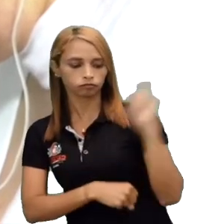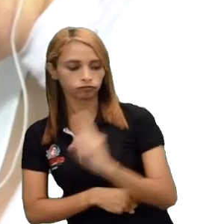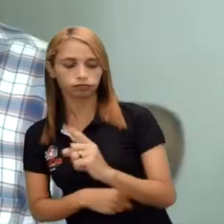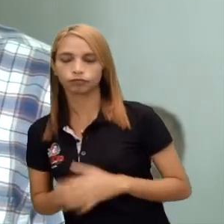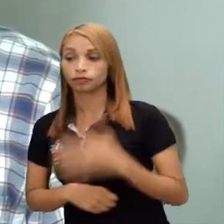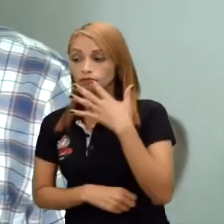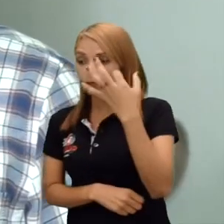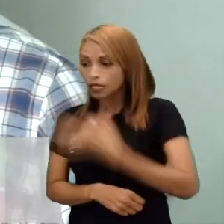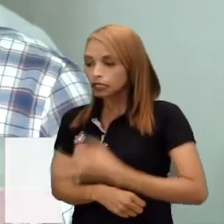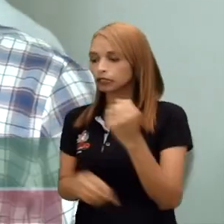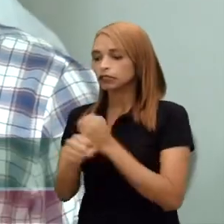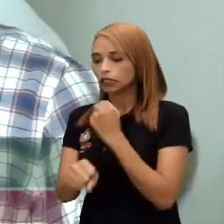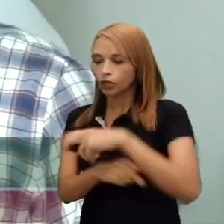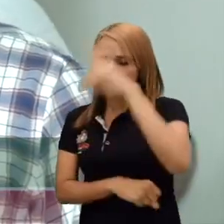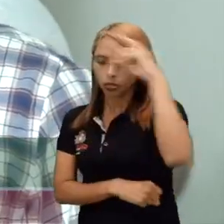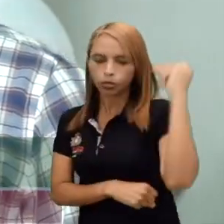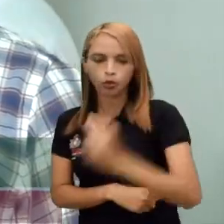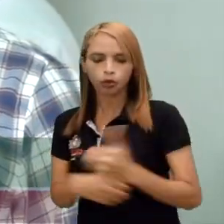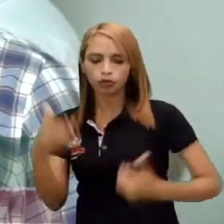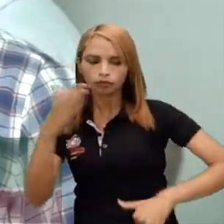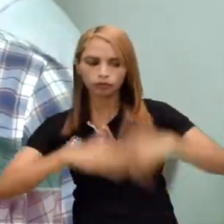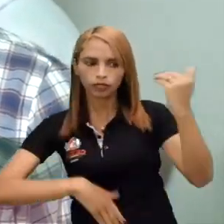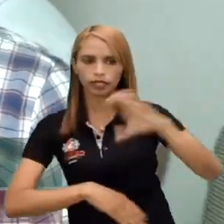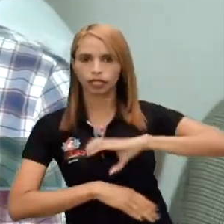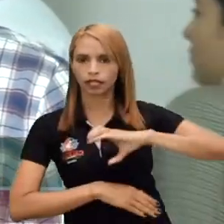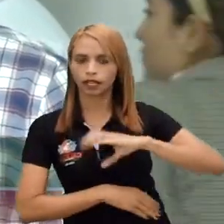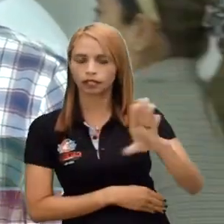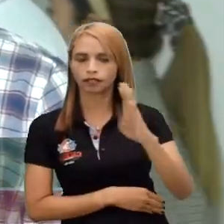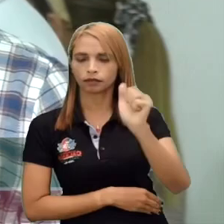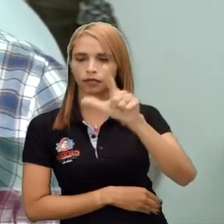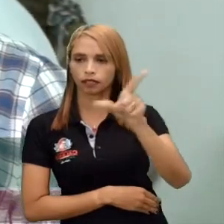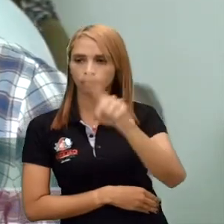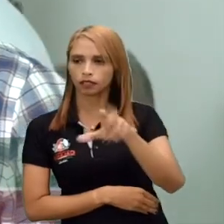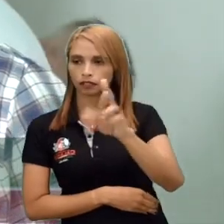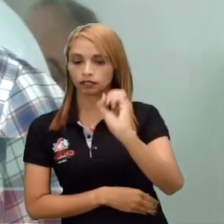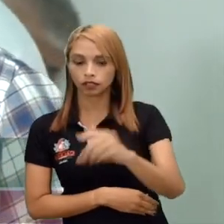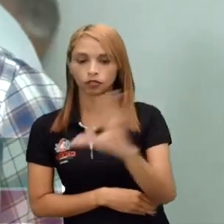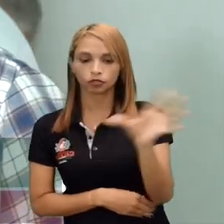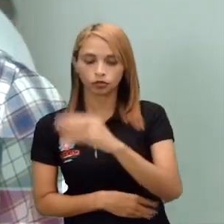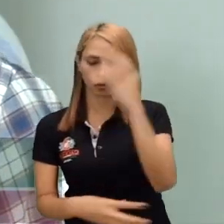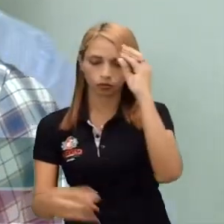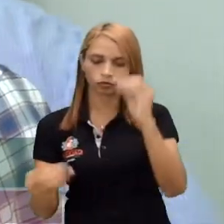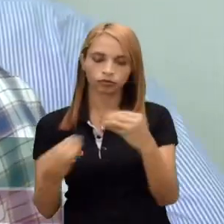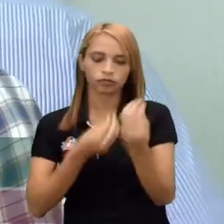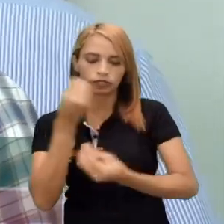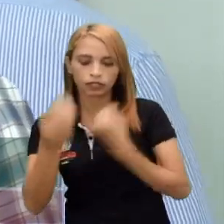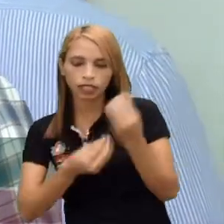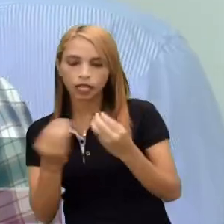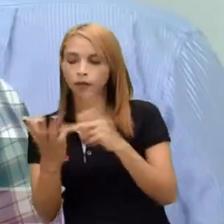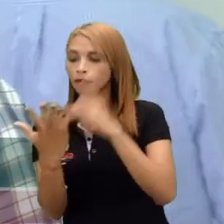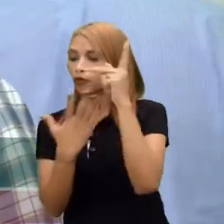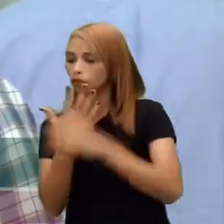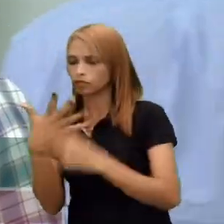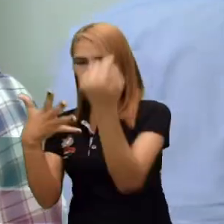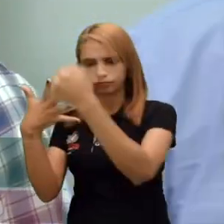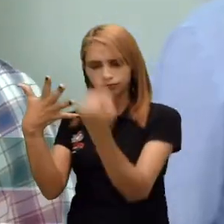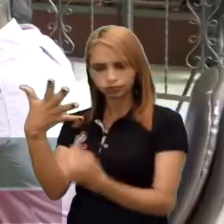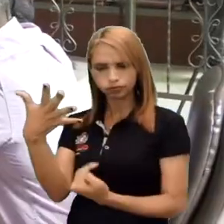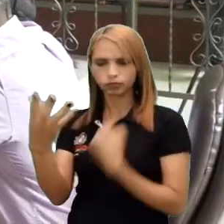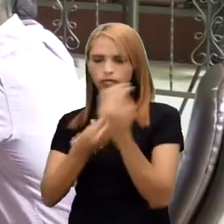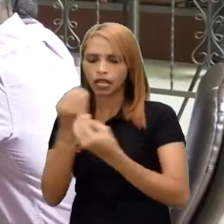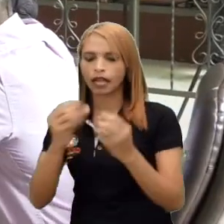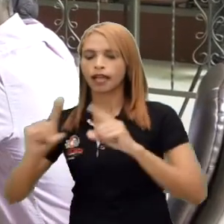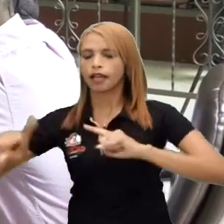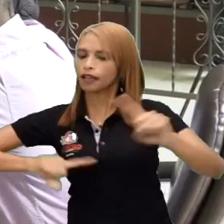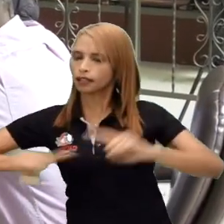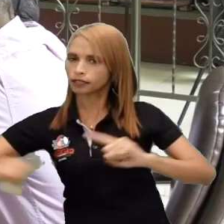cuatrenio. La verdad pues ha sido un trabajo arduo. Desde el comienzo de la administración del doctor Luis Alberto Balcero nos declaramos en coalición de gobierno donde hemos liderado diferentes